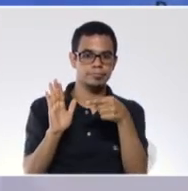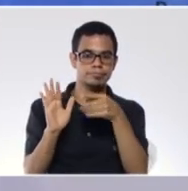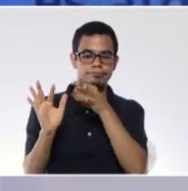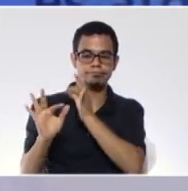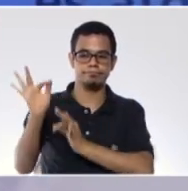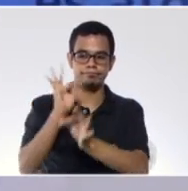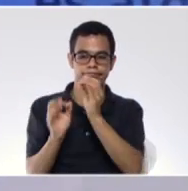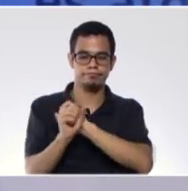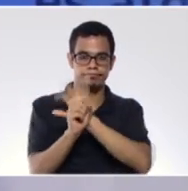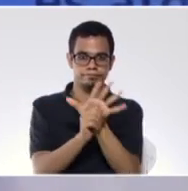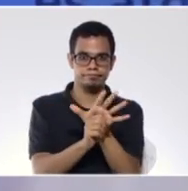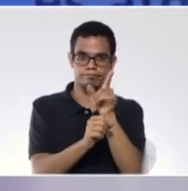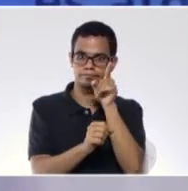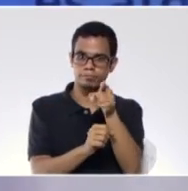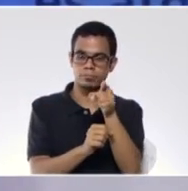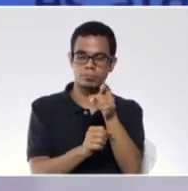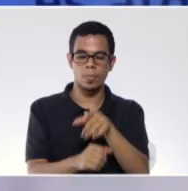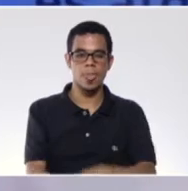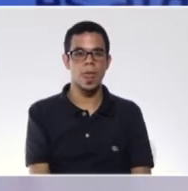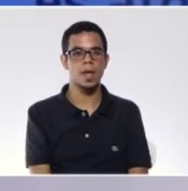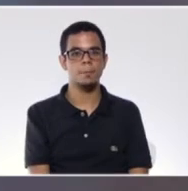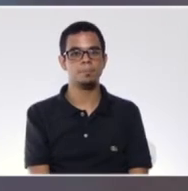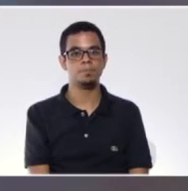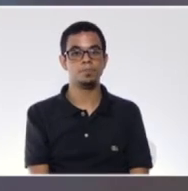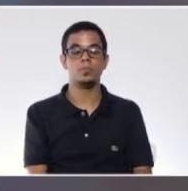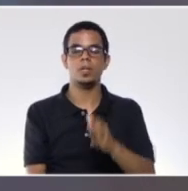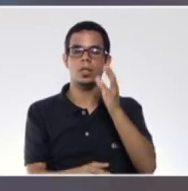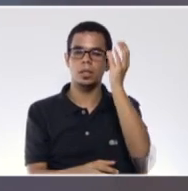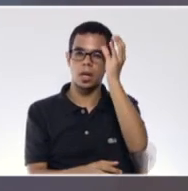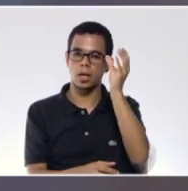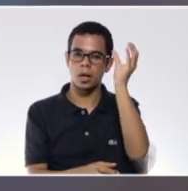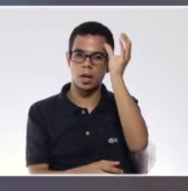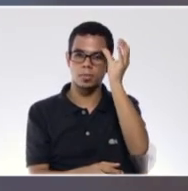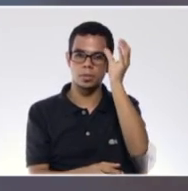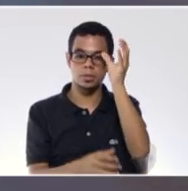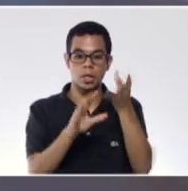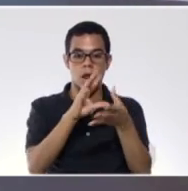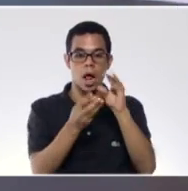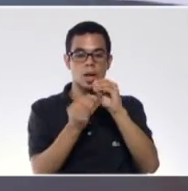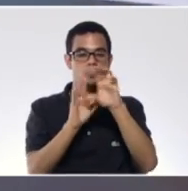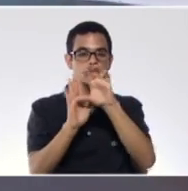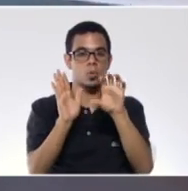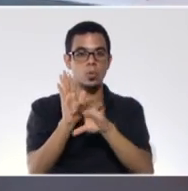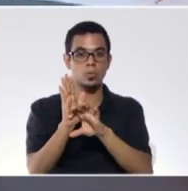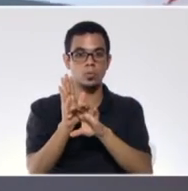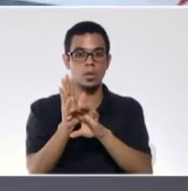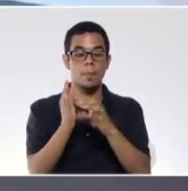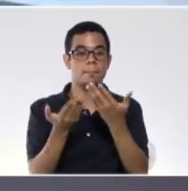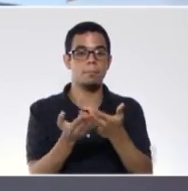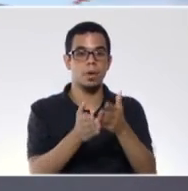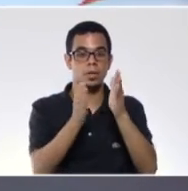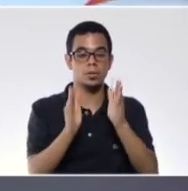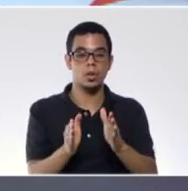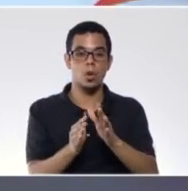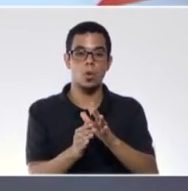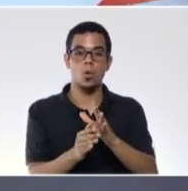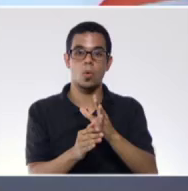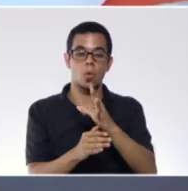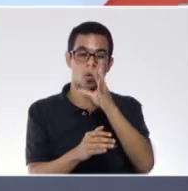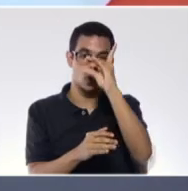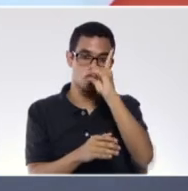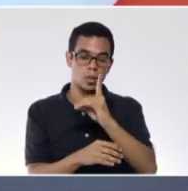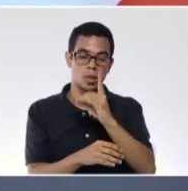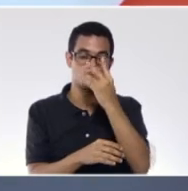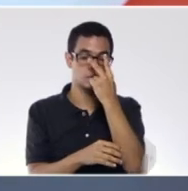es bien importante entonces que nosotros tomemos en cuenta esas adaptaciones curriculares para nuestros estudiantes con deficiencias